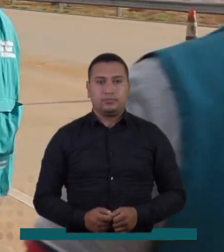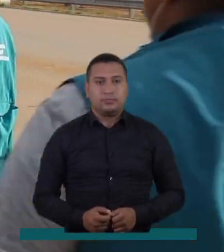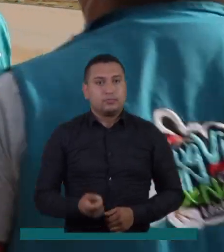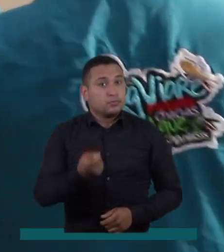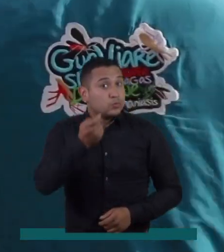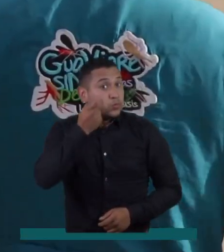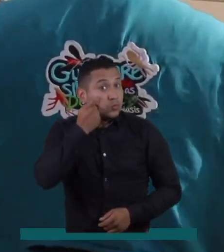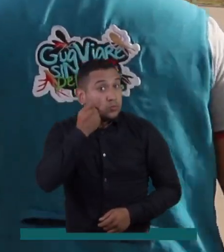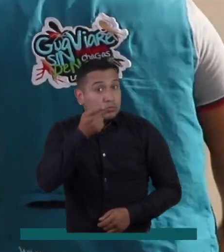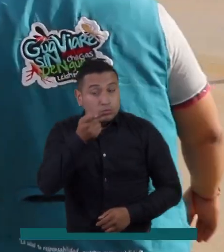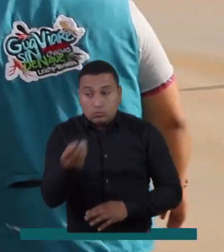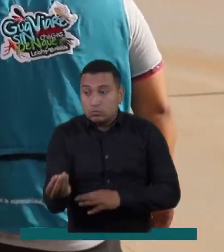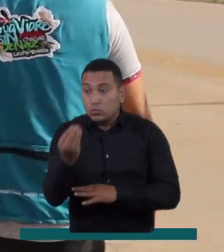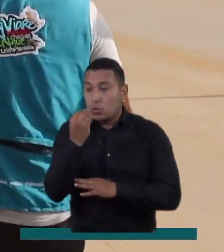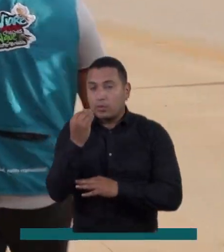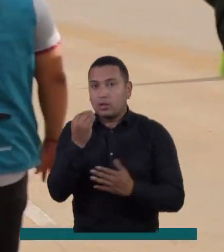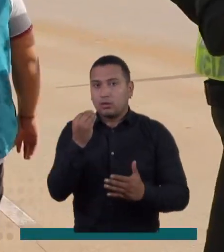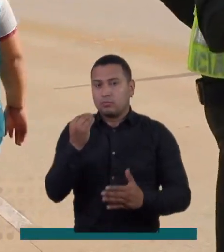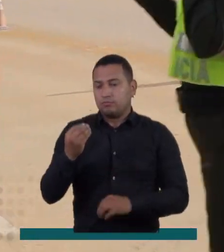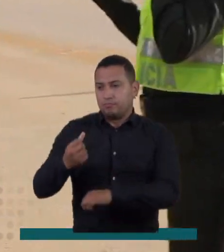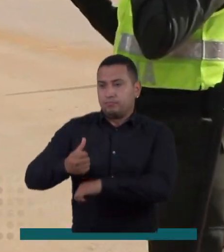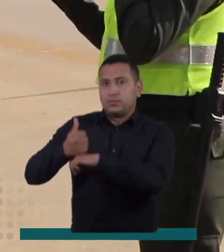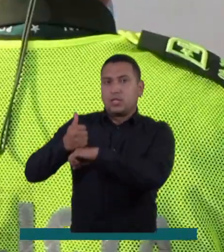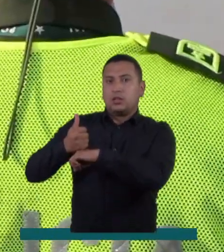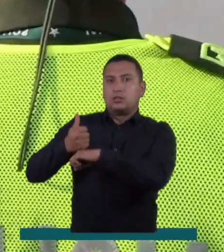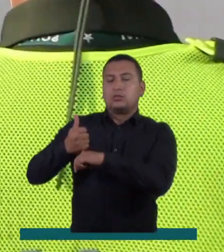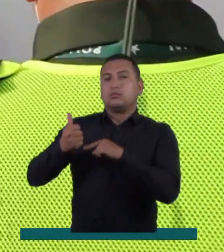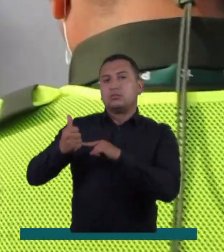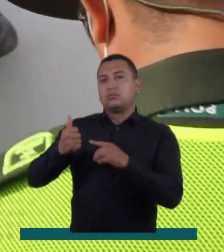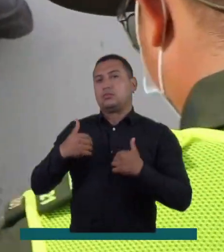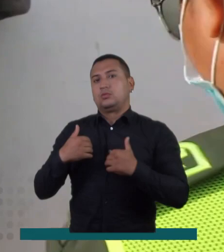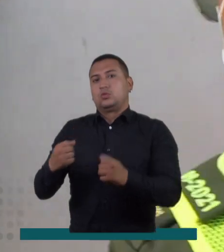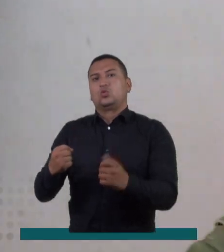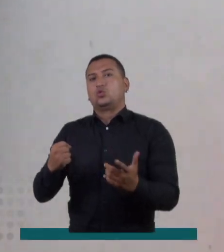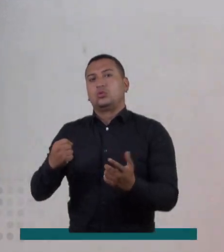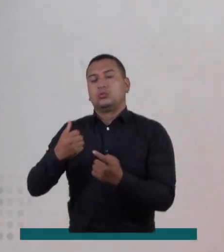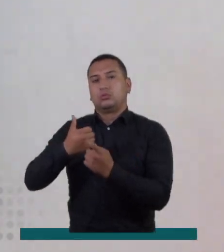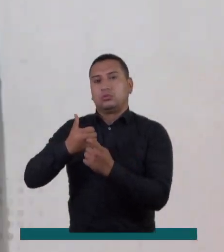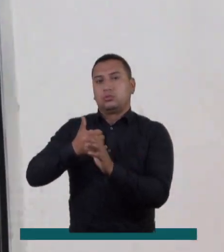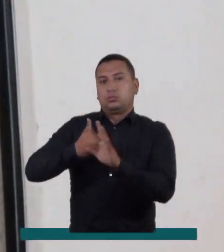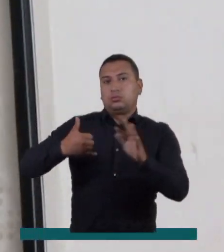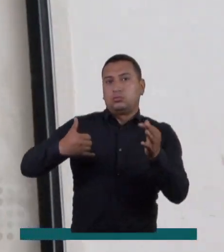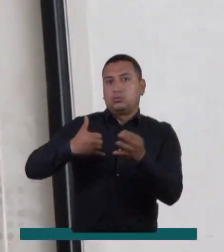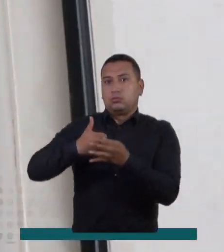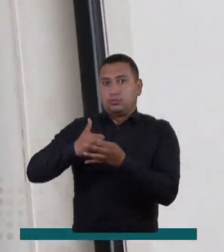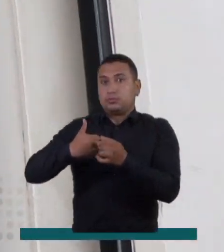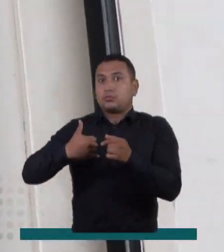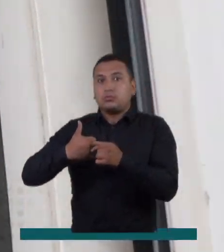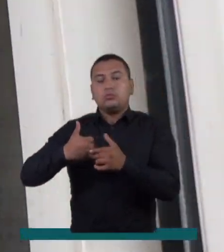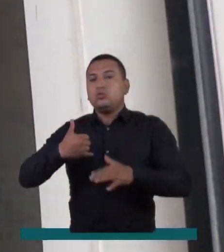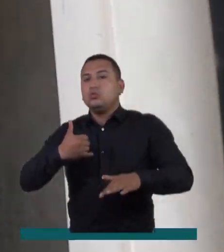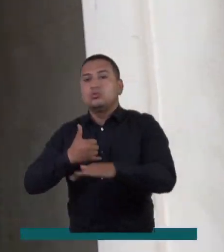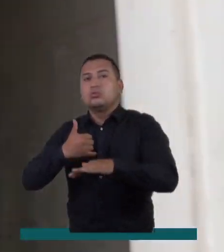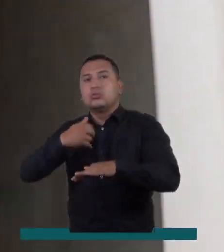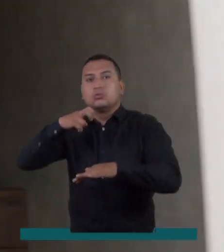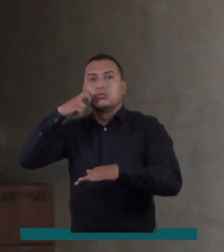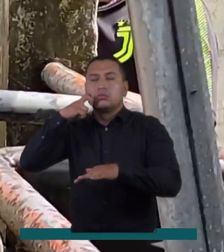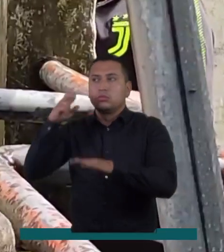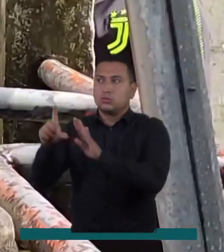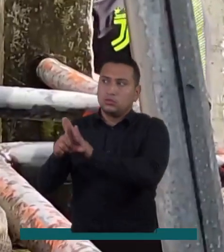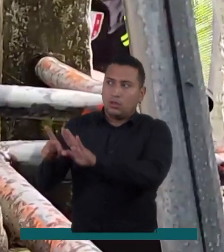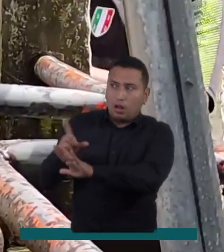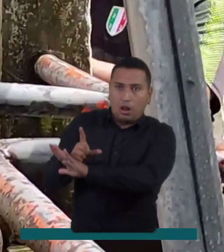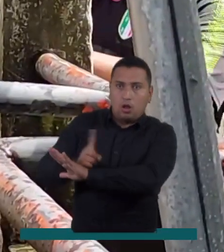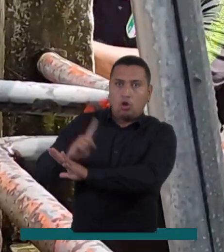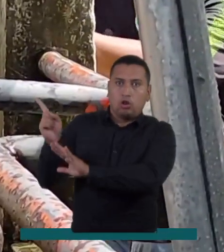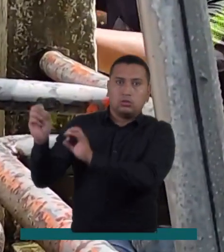Cuidado con lo que come. Autoridades de salud en San José del Guaviar están preocupadas por el aumento de carne ilegal que ha llegado a la región provenientes